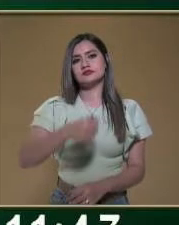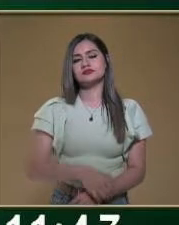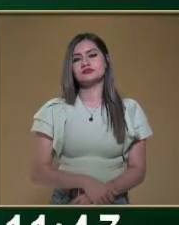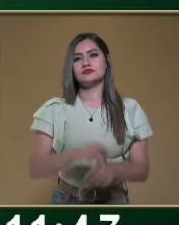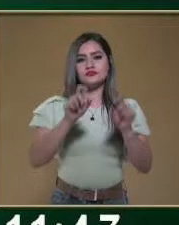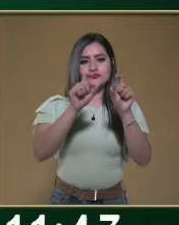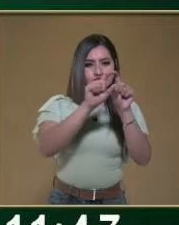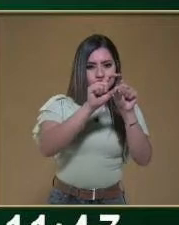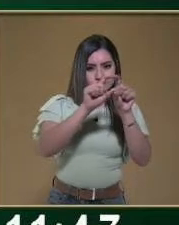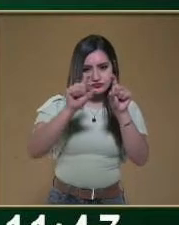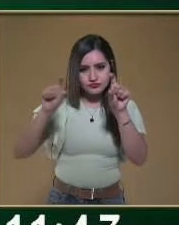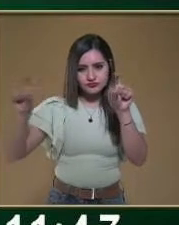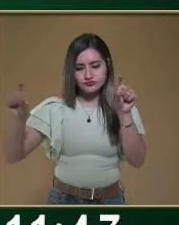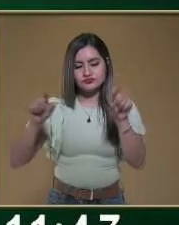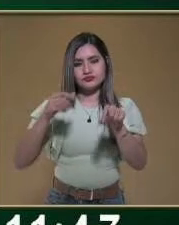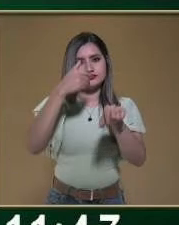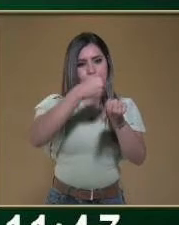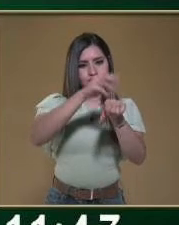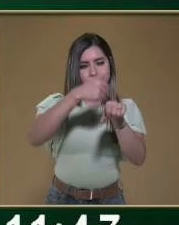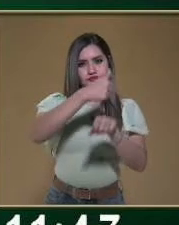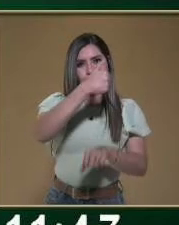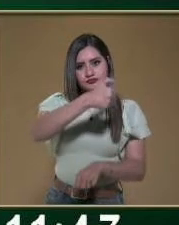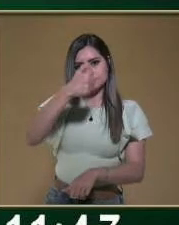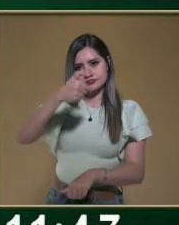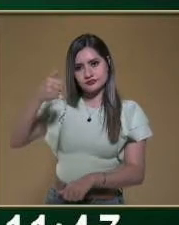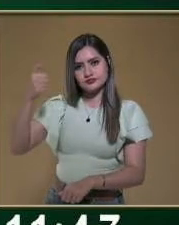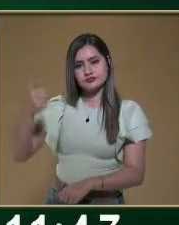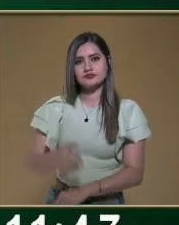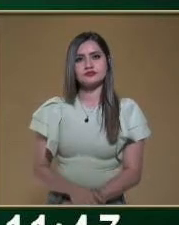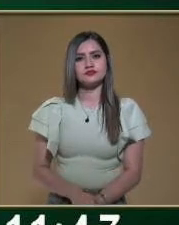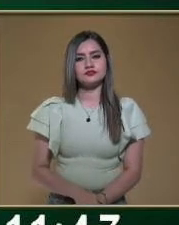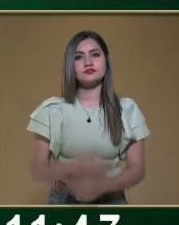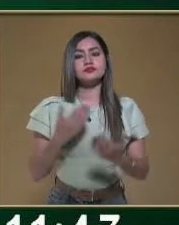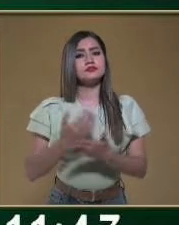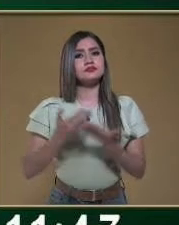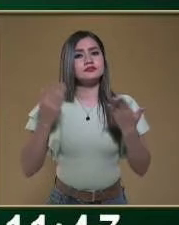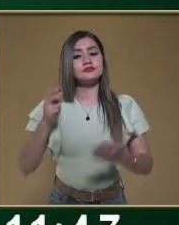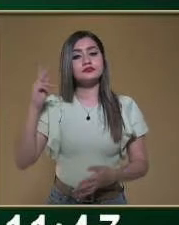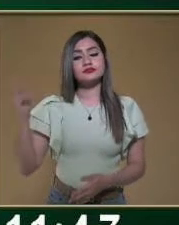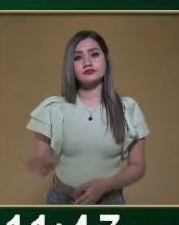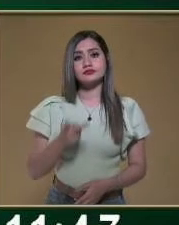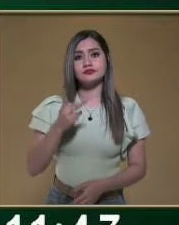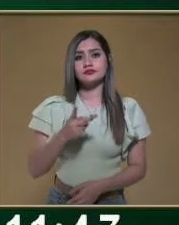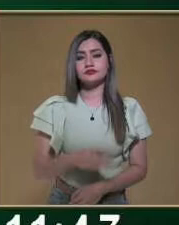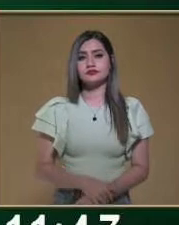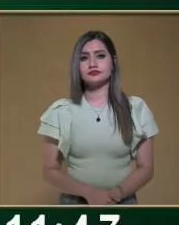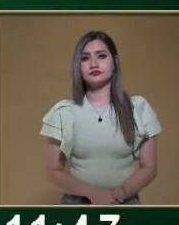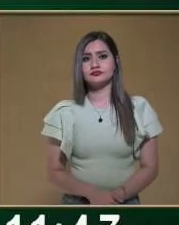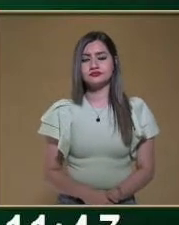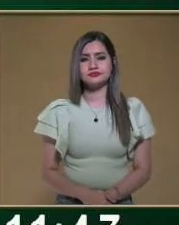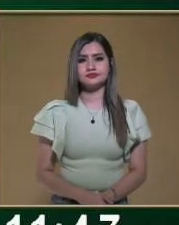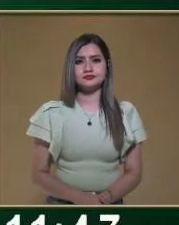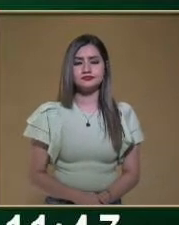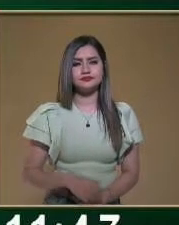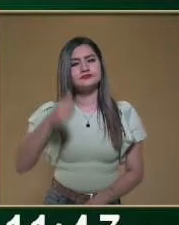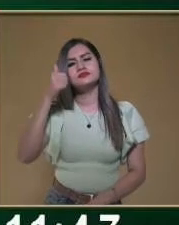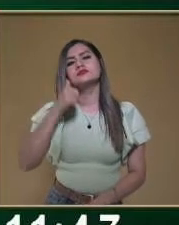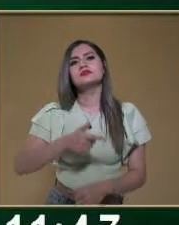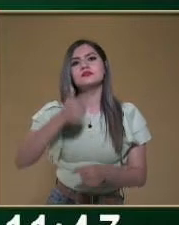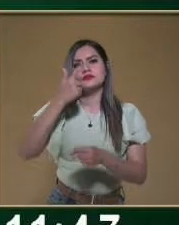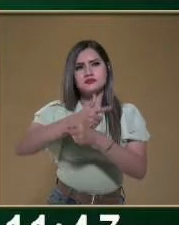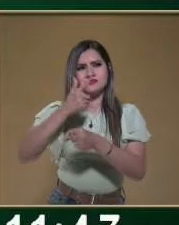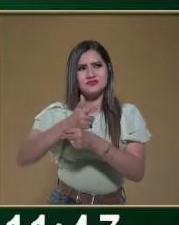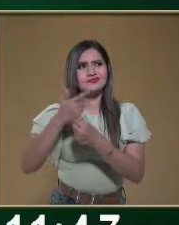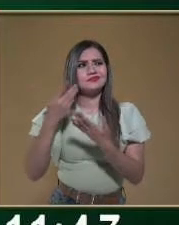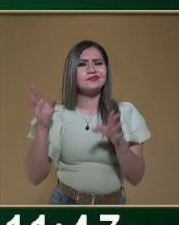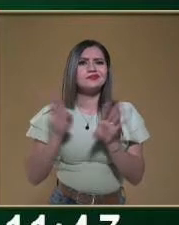que puedes observar ahí. Ahora sí, vamos a ver las preguntas, maestra Ana. ¿Se encuentran en una fila o en